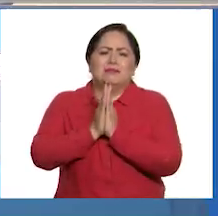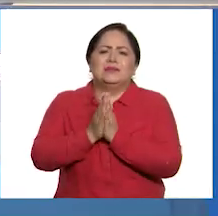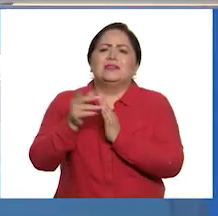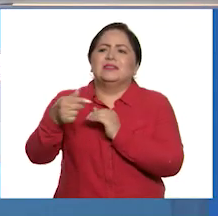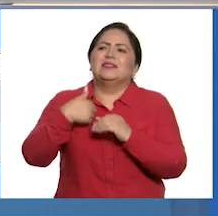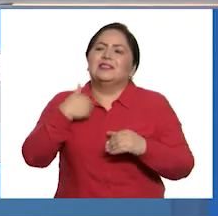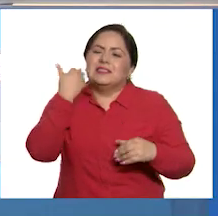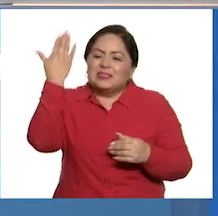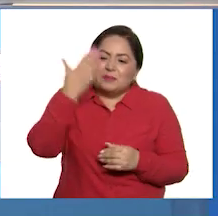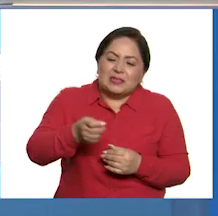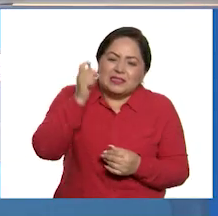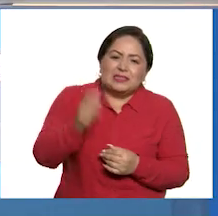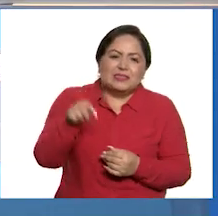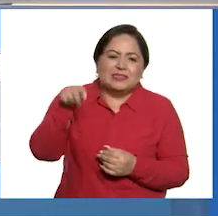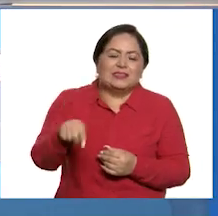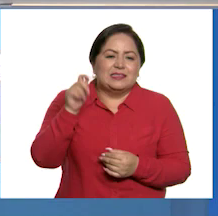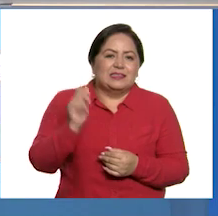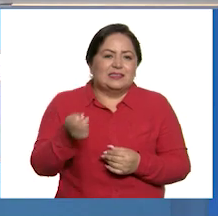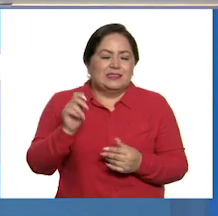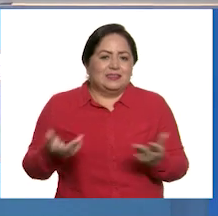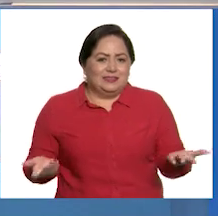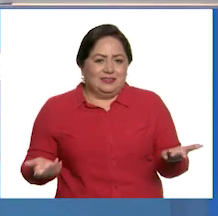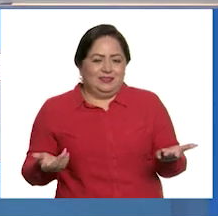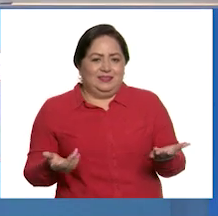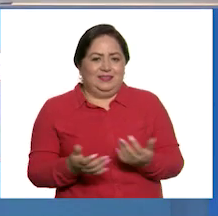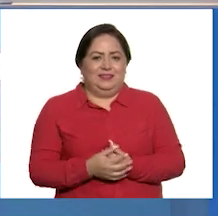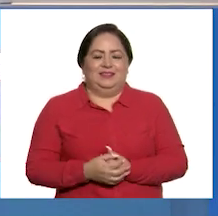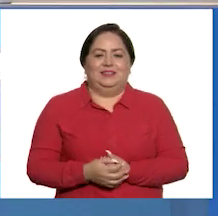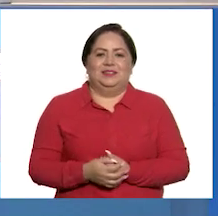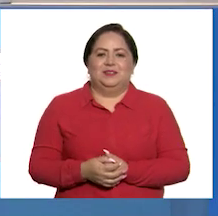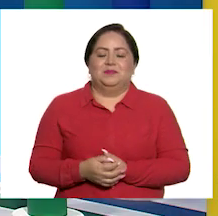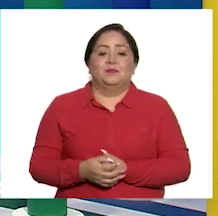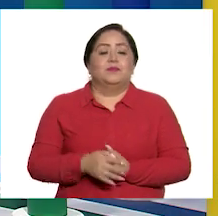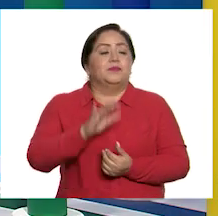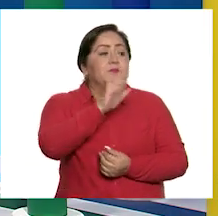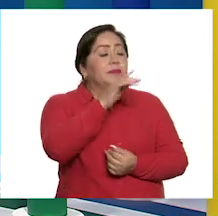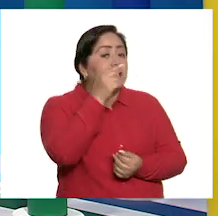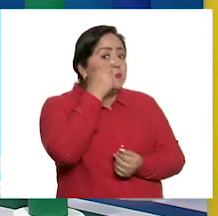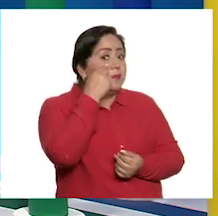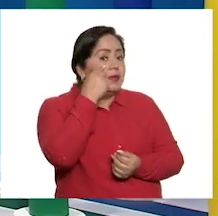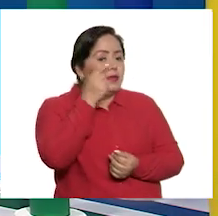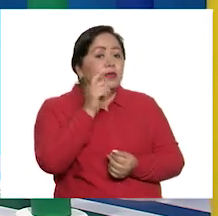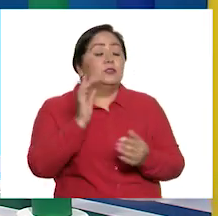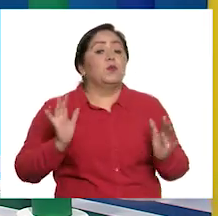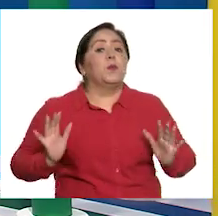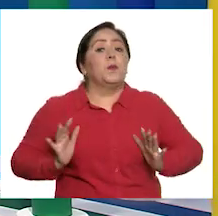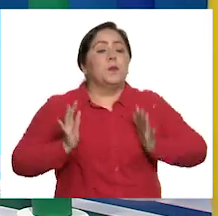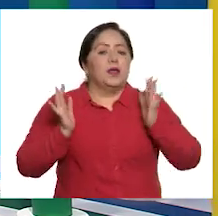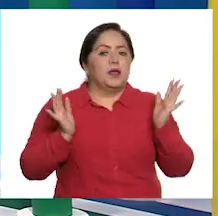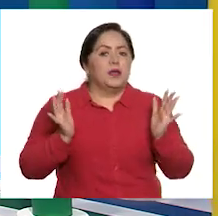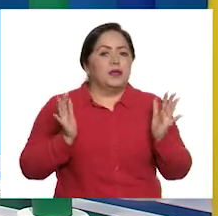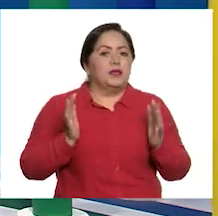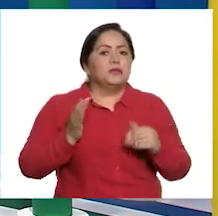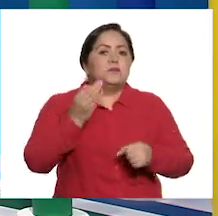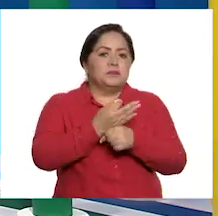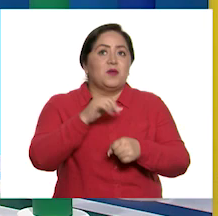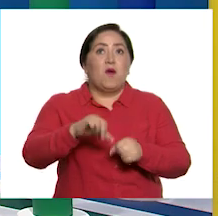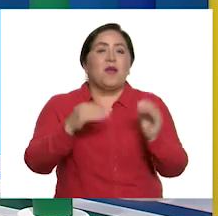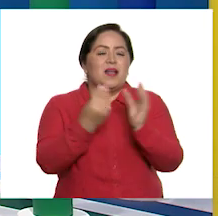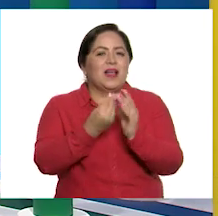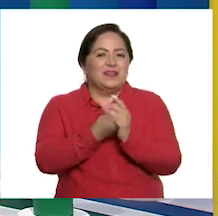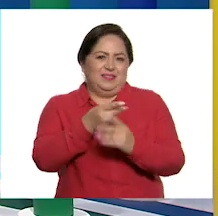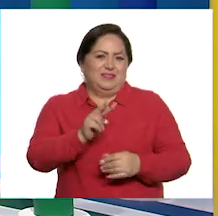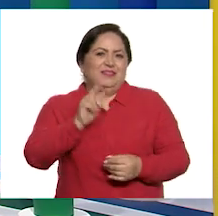me muero de ganas de saber qué trae. ¿Qué trae? ¿Qué trae? ¿Qué trae? ¿Qué trae? ¿Qué trae? ¿Qué trae? Mira, Ale, es una sorpresa que van a ganar durante esta